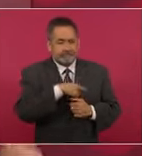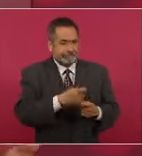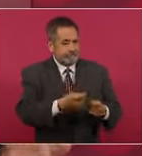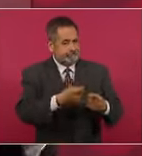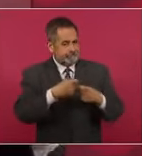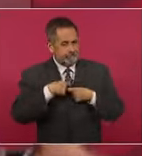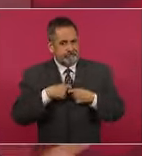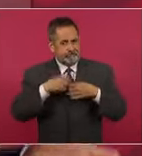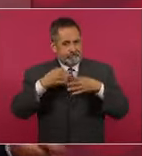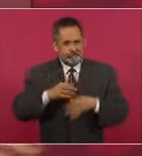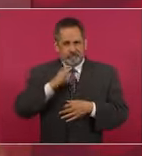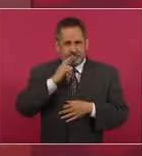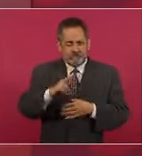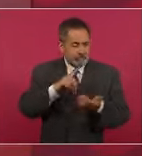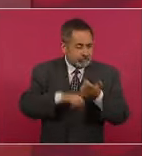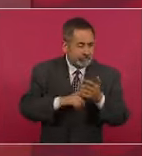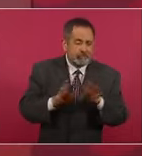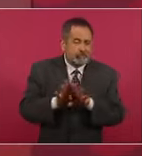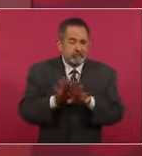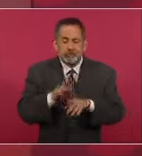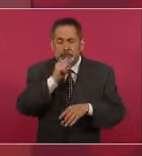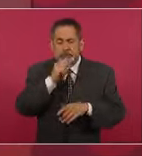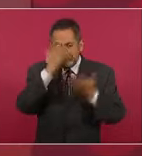a conocer el truco.